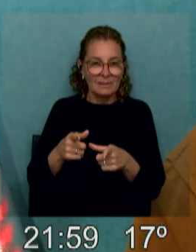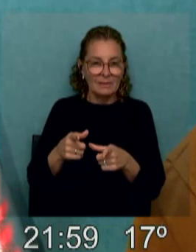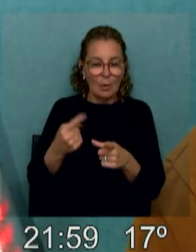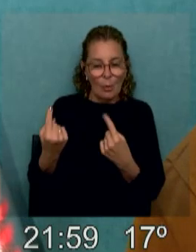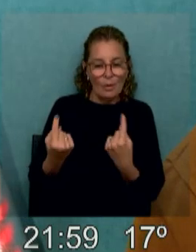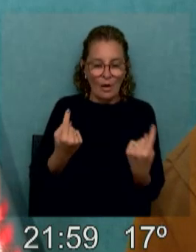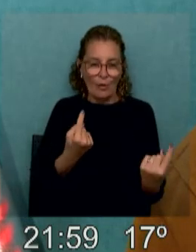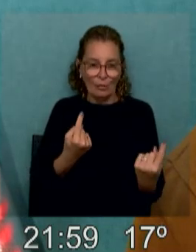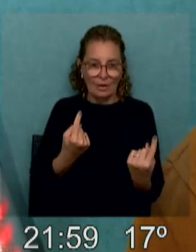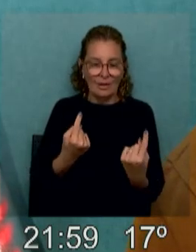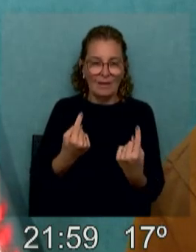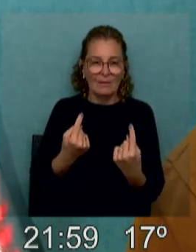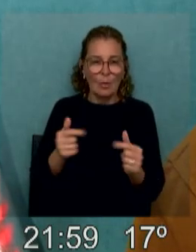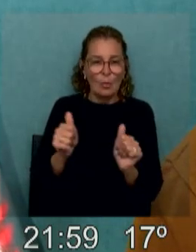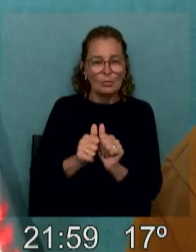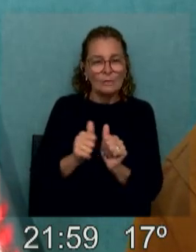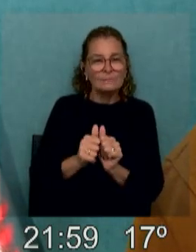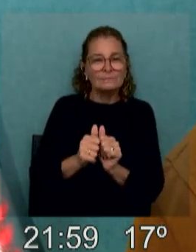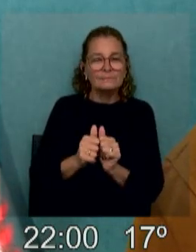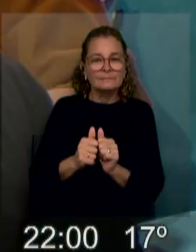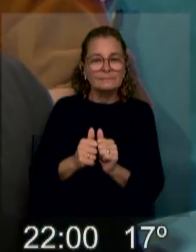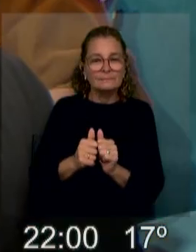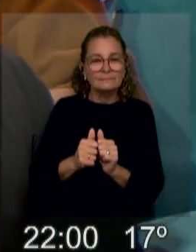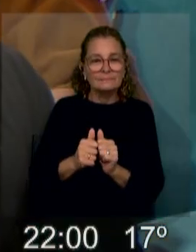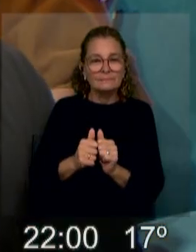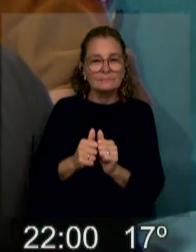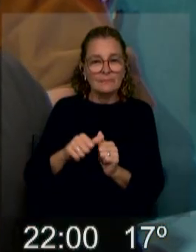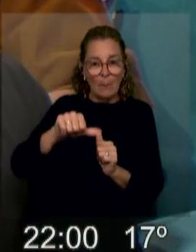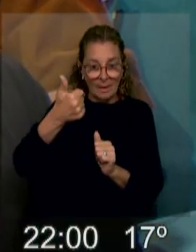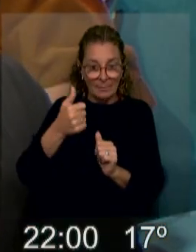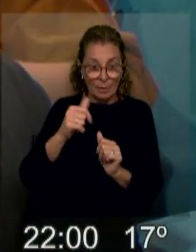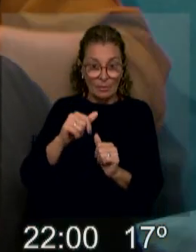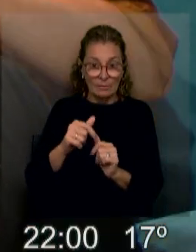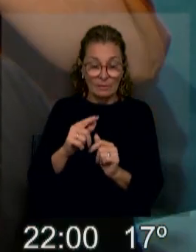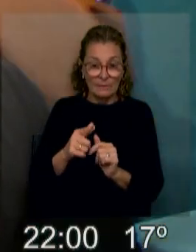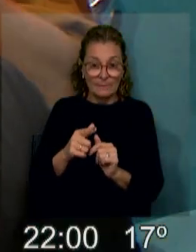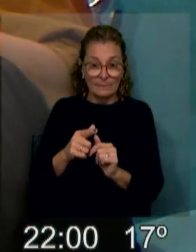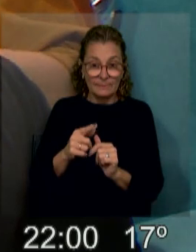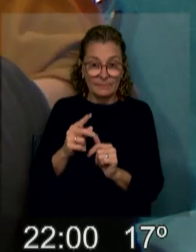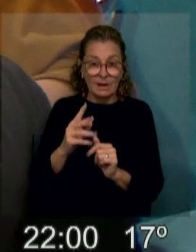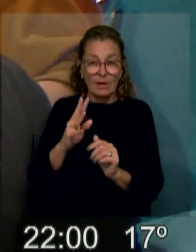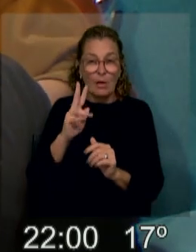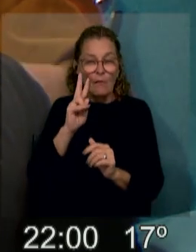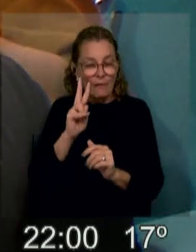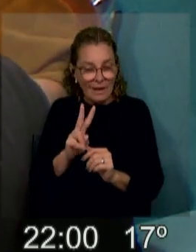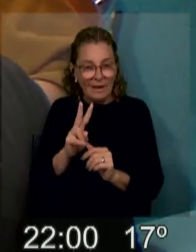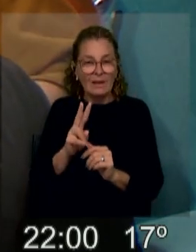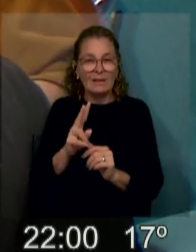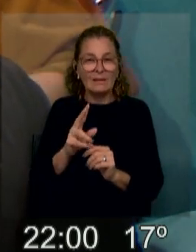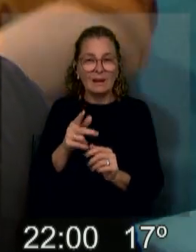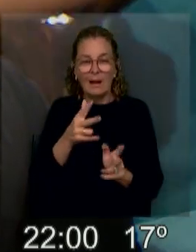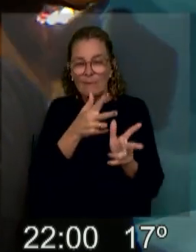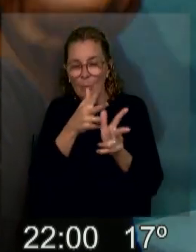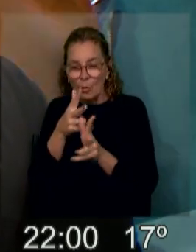cosa se hace con la otra. Total. Aparte está bien logrado todo desde lo visual, desde las tomas, no